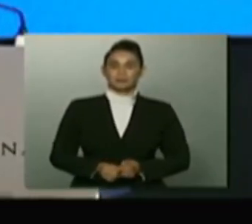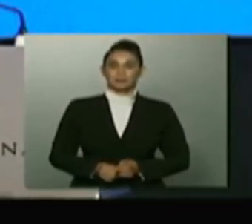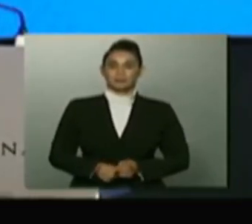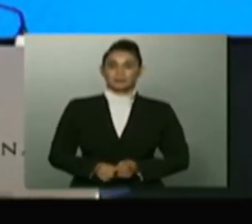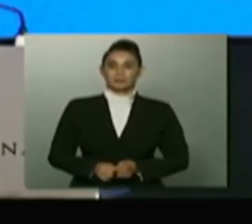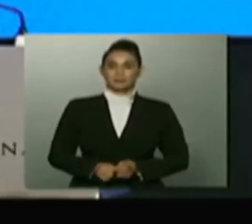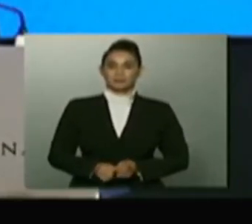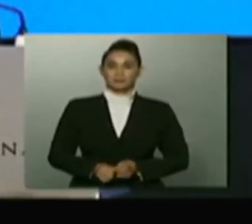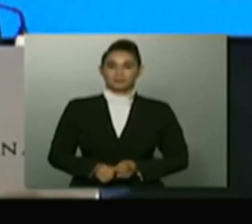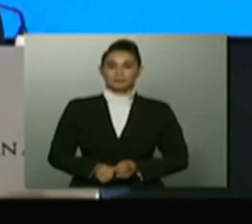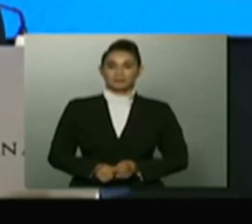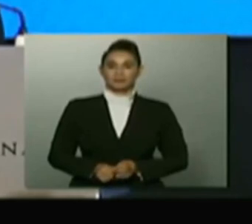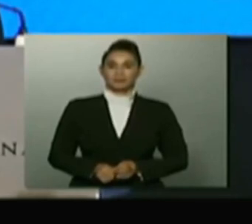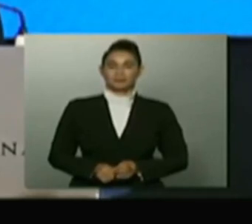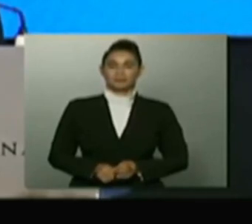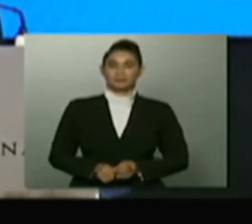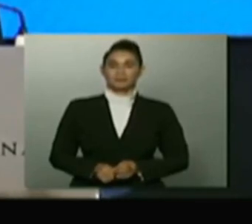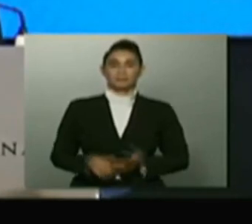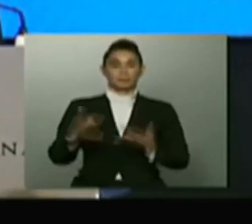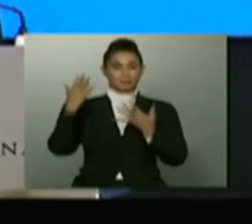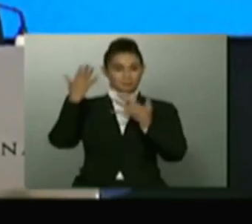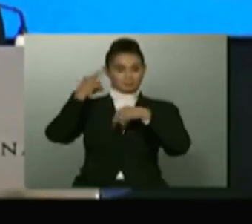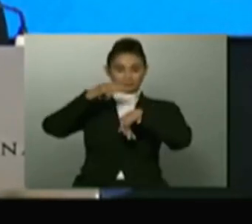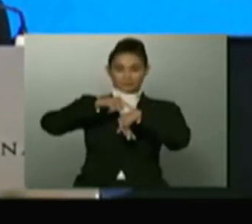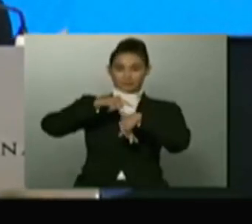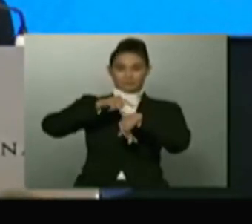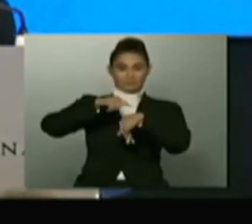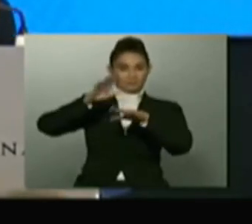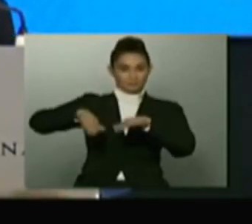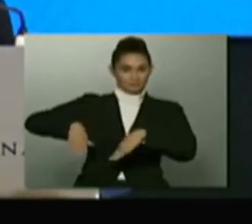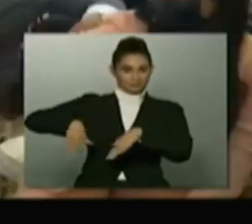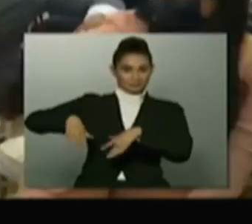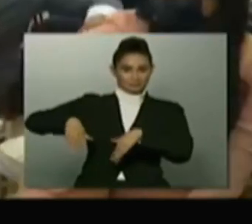me están quitando tiempo dejen de terminar